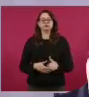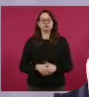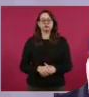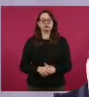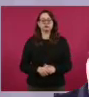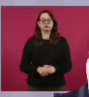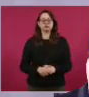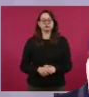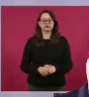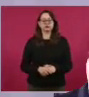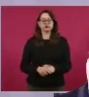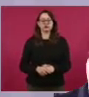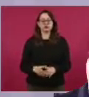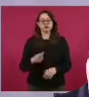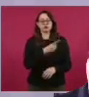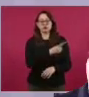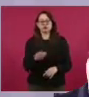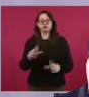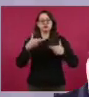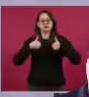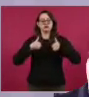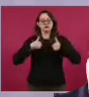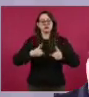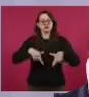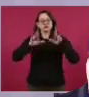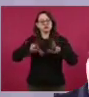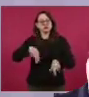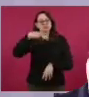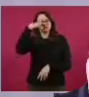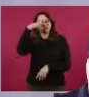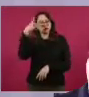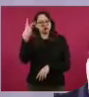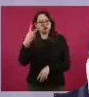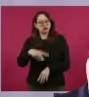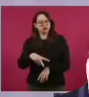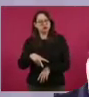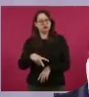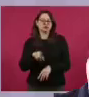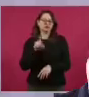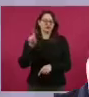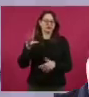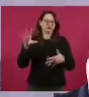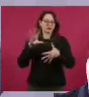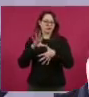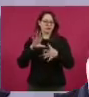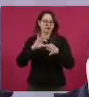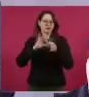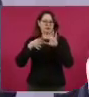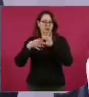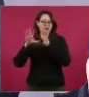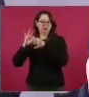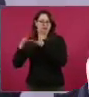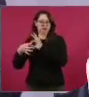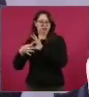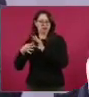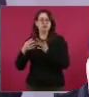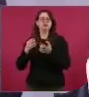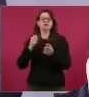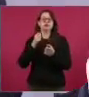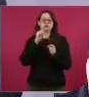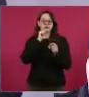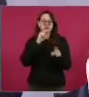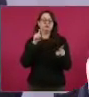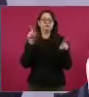representaron a nuestro país en los Juegos Panamericanos de Chile,